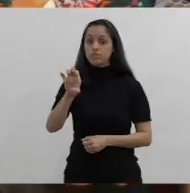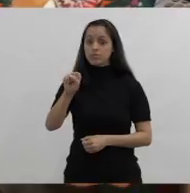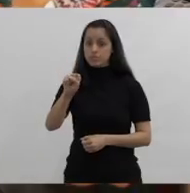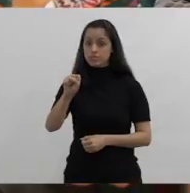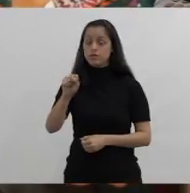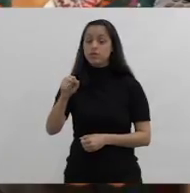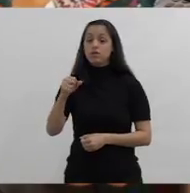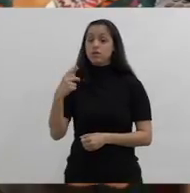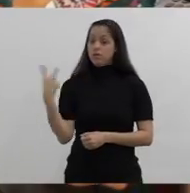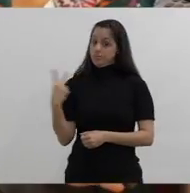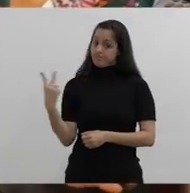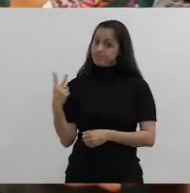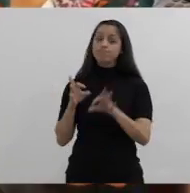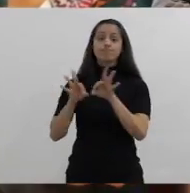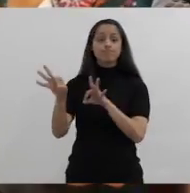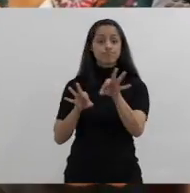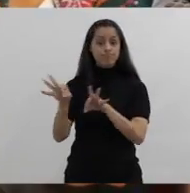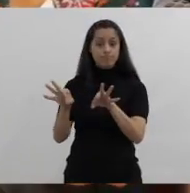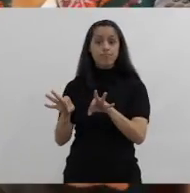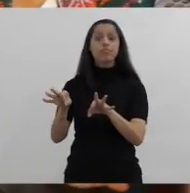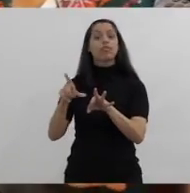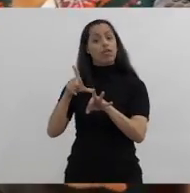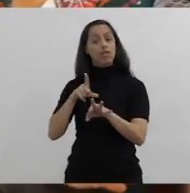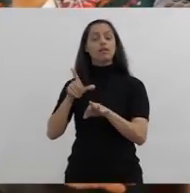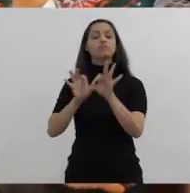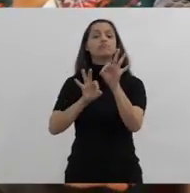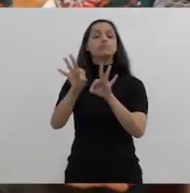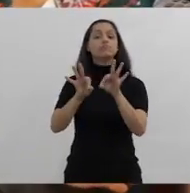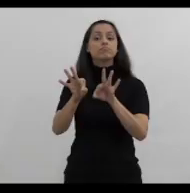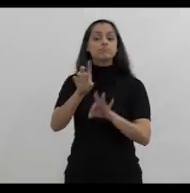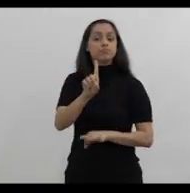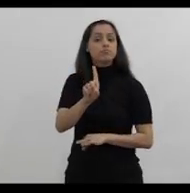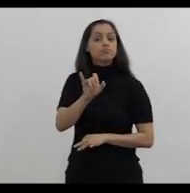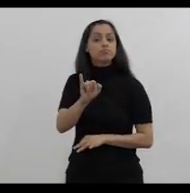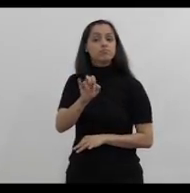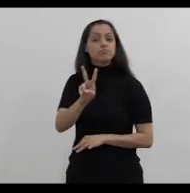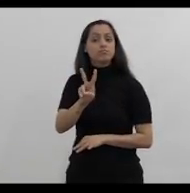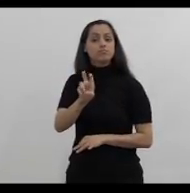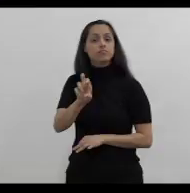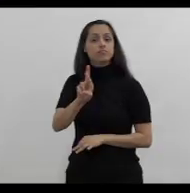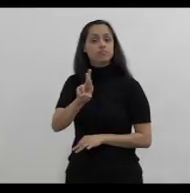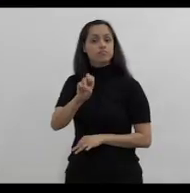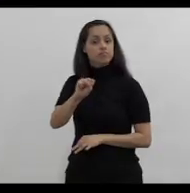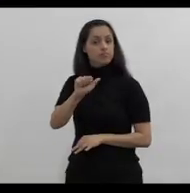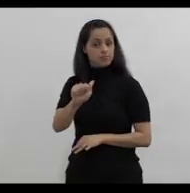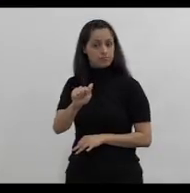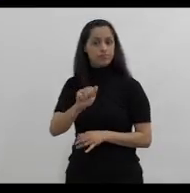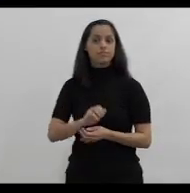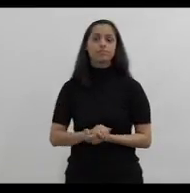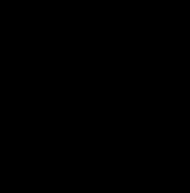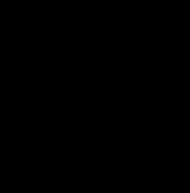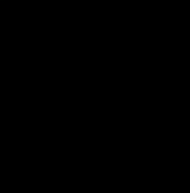En Buenos Aires hicimos la preproducción y la realización del video para Diversa.